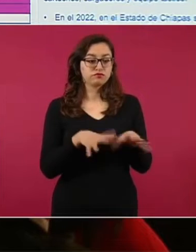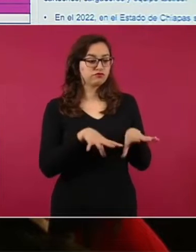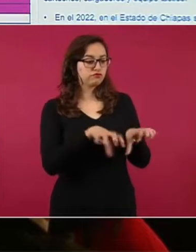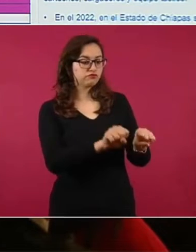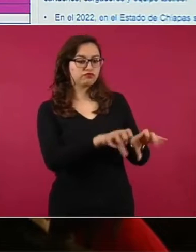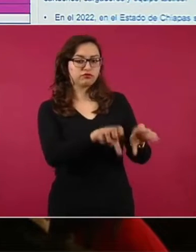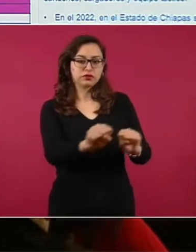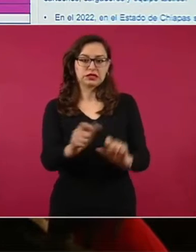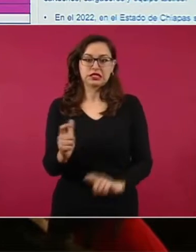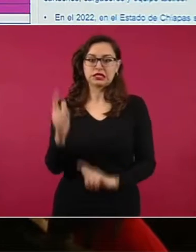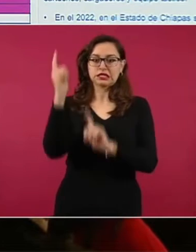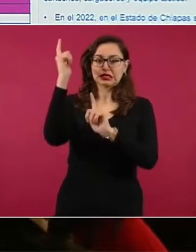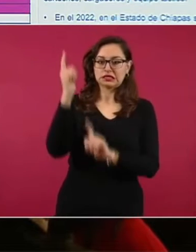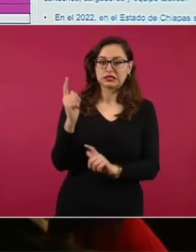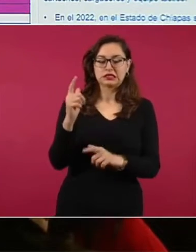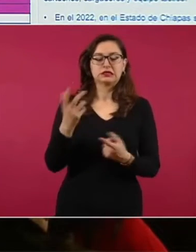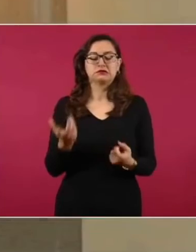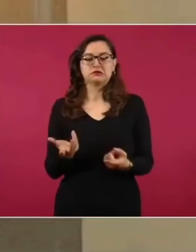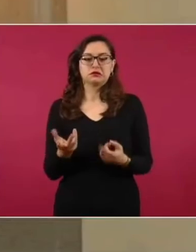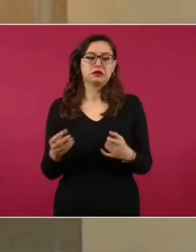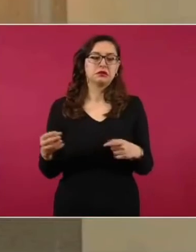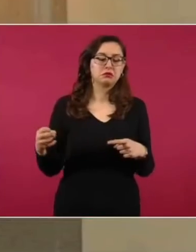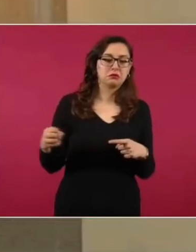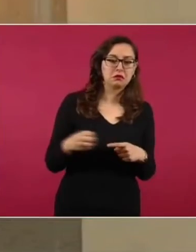cartuchos, cargadores, equipo táctico